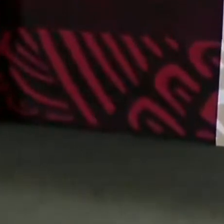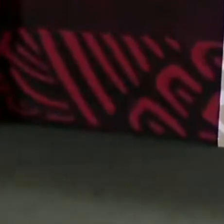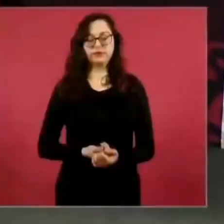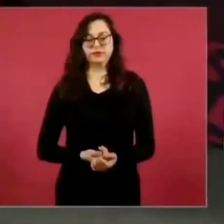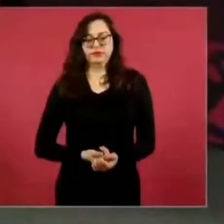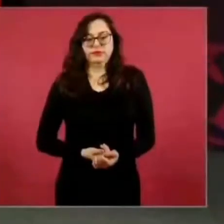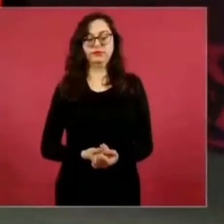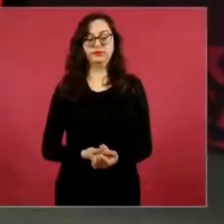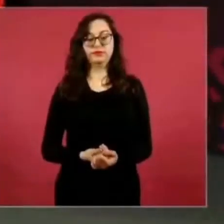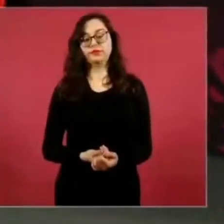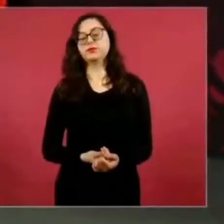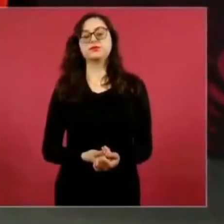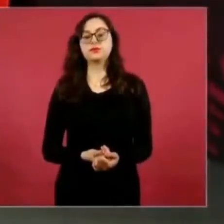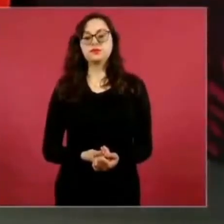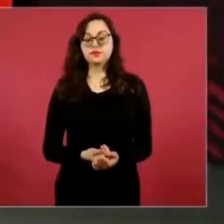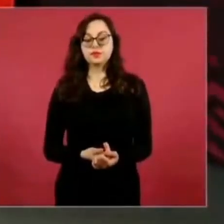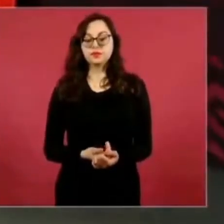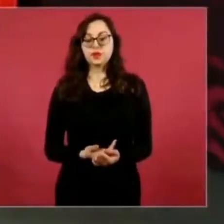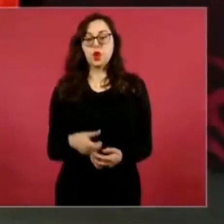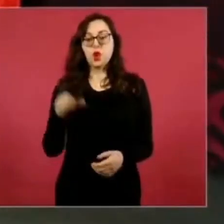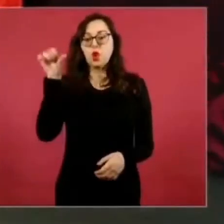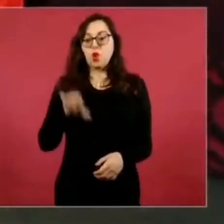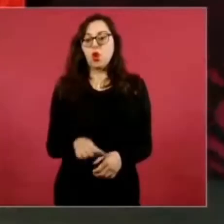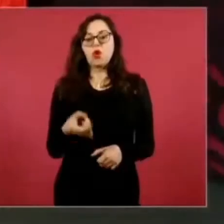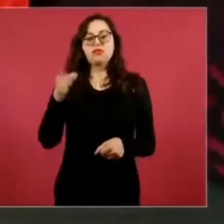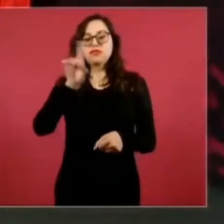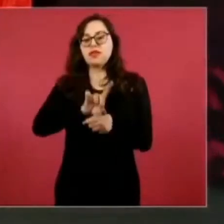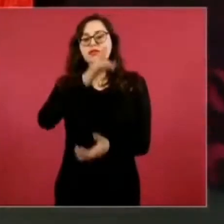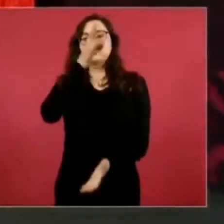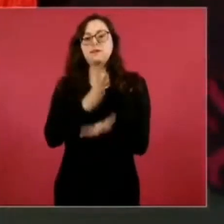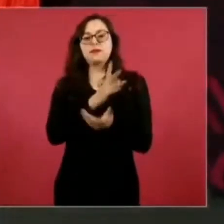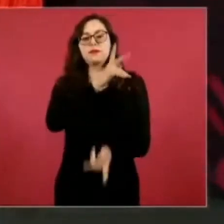hoy vamos a contestar preguntas.